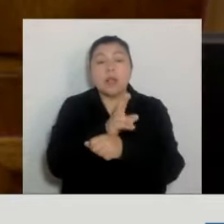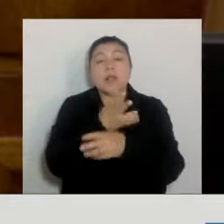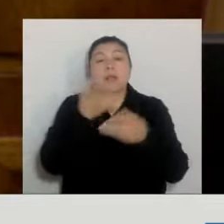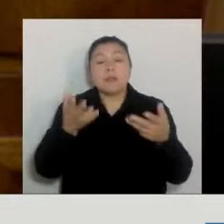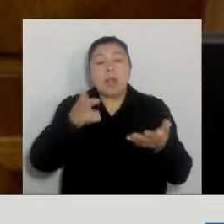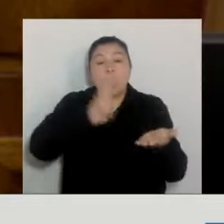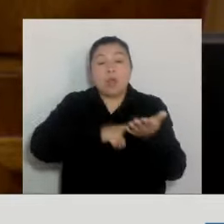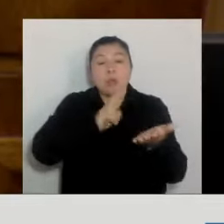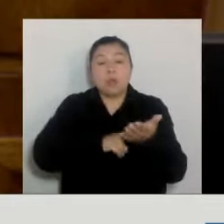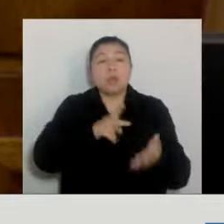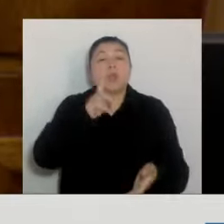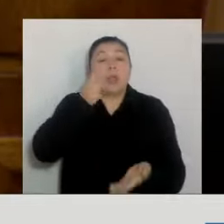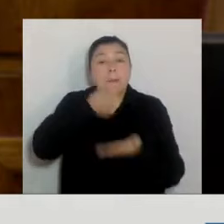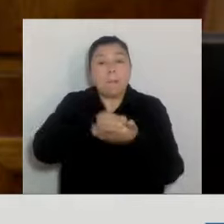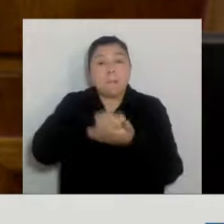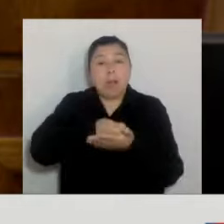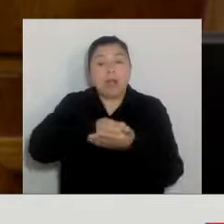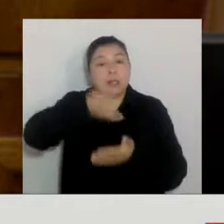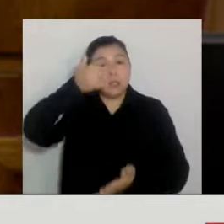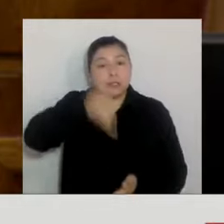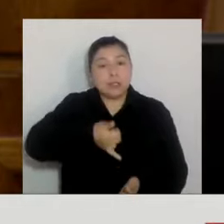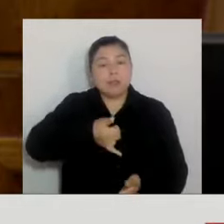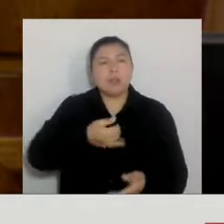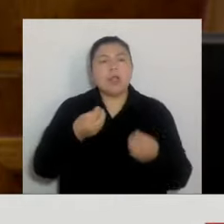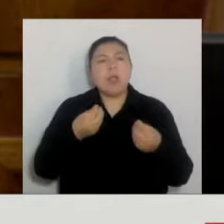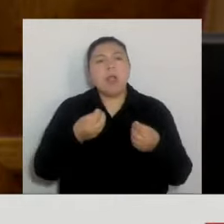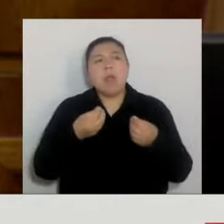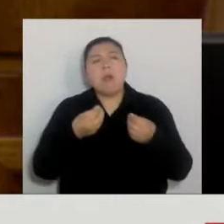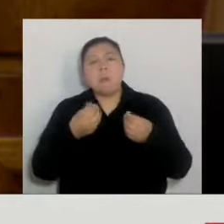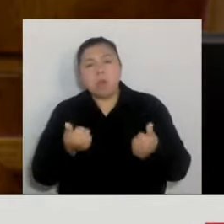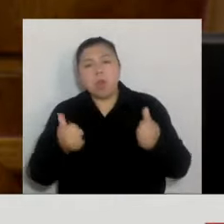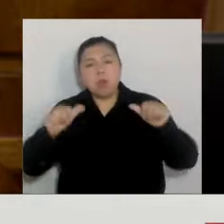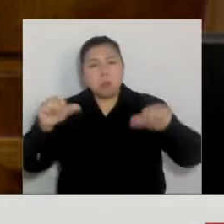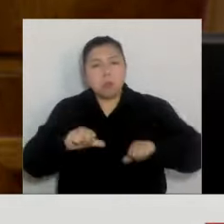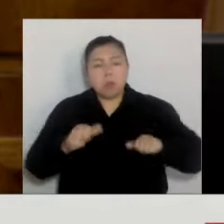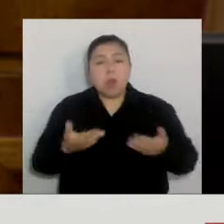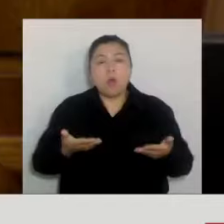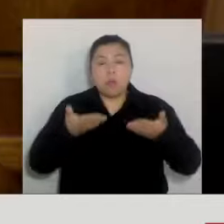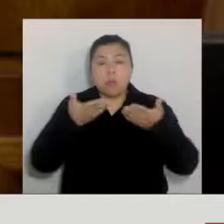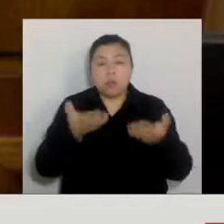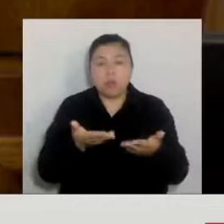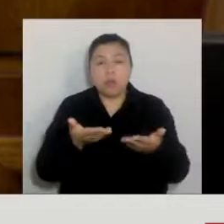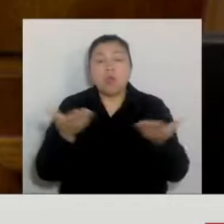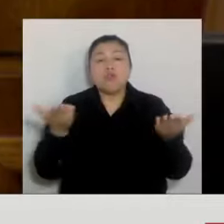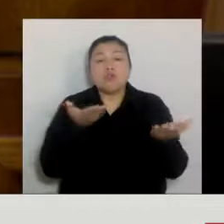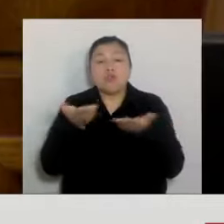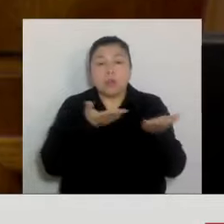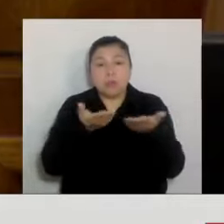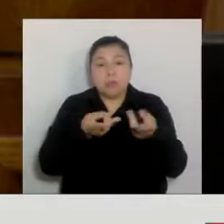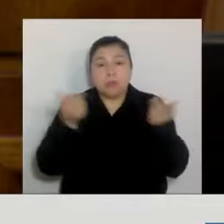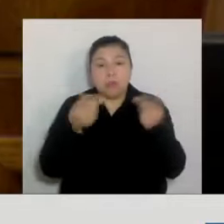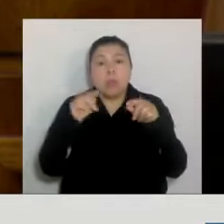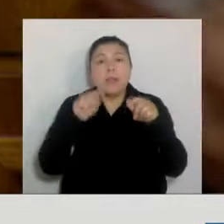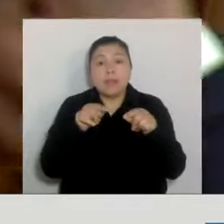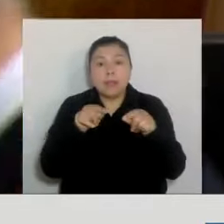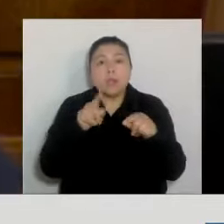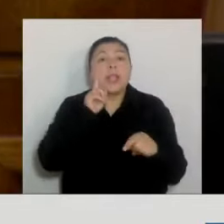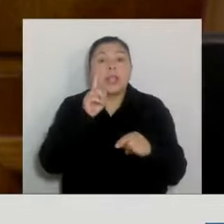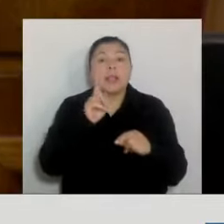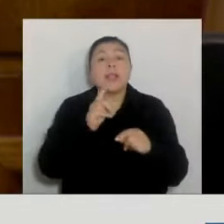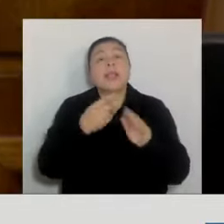ellos pagan todo el tiempo es Qué tan buena o qué tan mala es la atención que reciben los servicios públicos y y en esto tiene que ver con un montón de